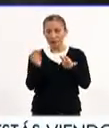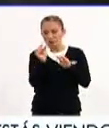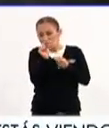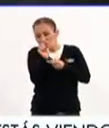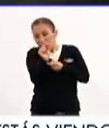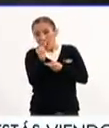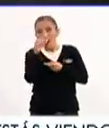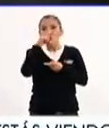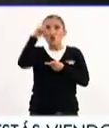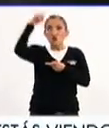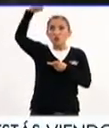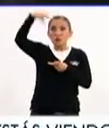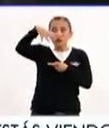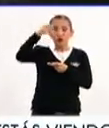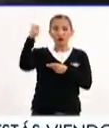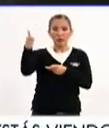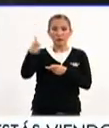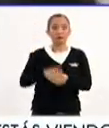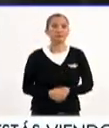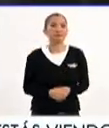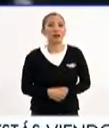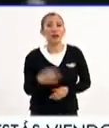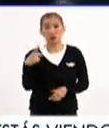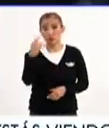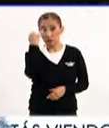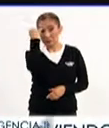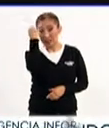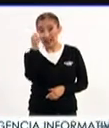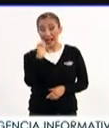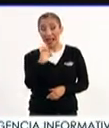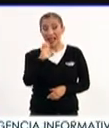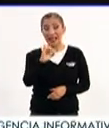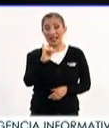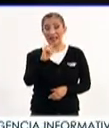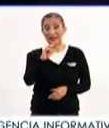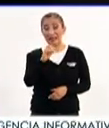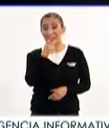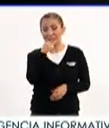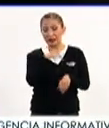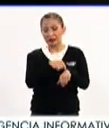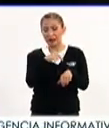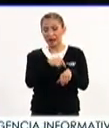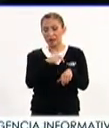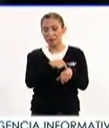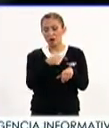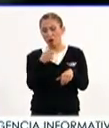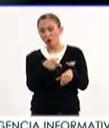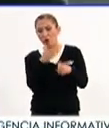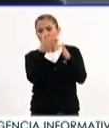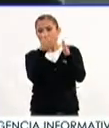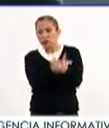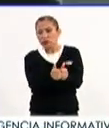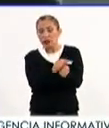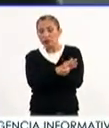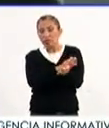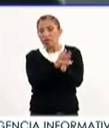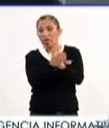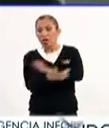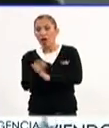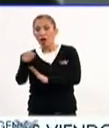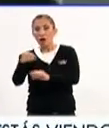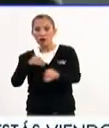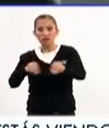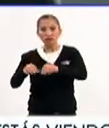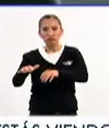microchips y lámparas automáticas. En su teoría, Einstein sostiene que el tiempo deja de ser algo estático y se convierte en